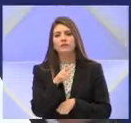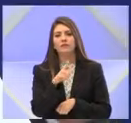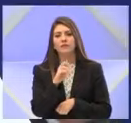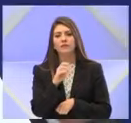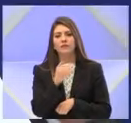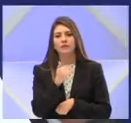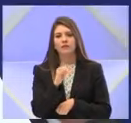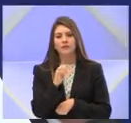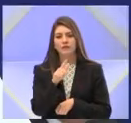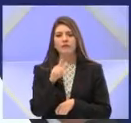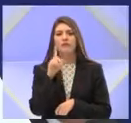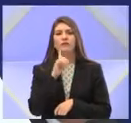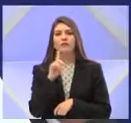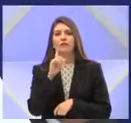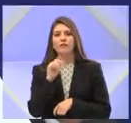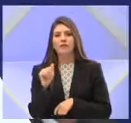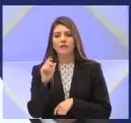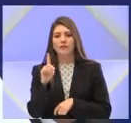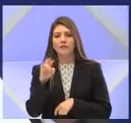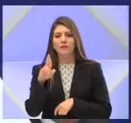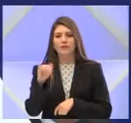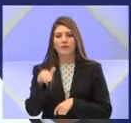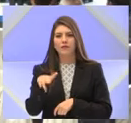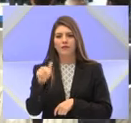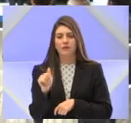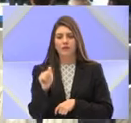adriana labardini insulsa